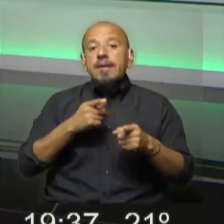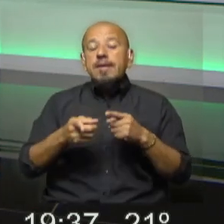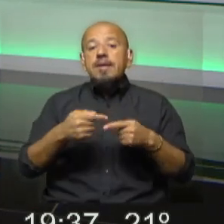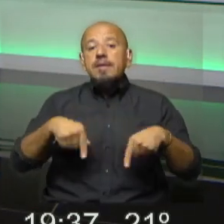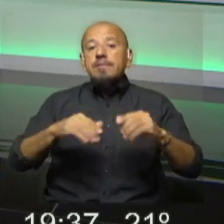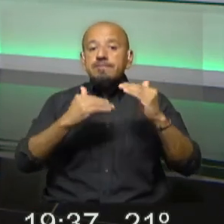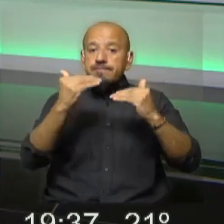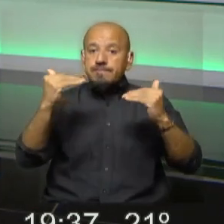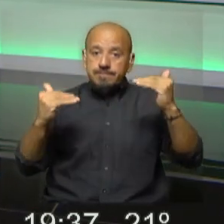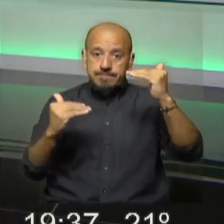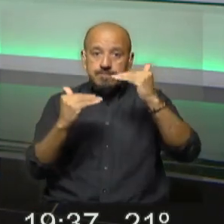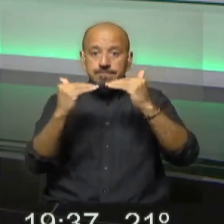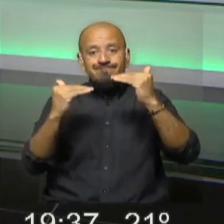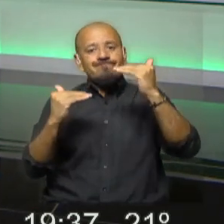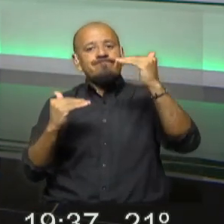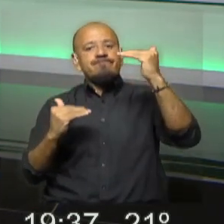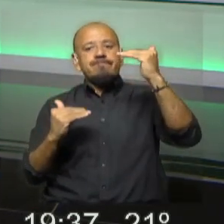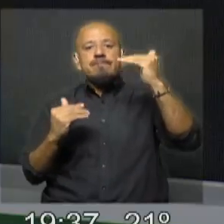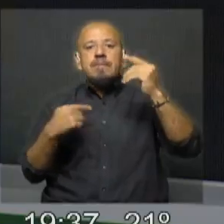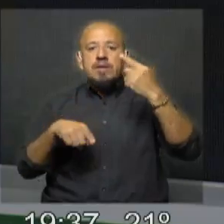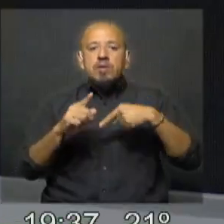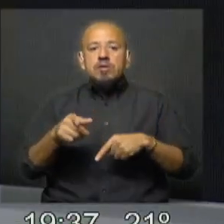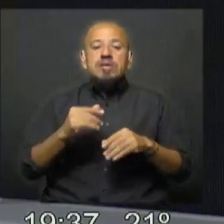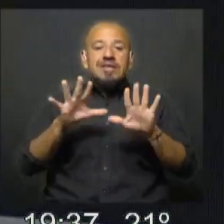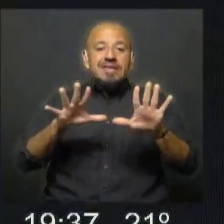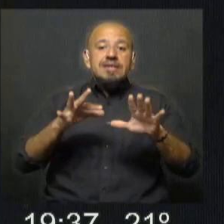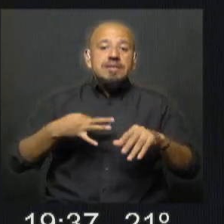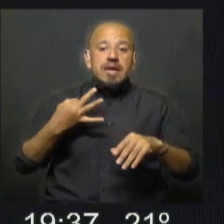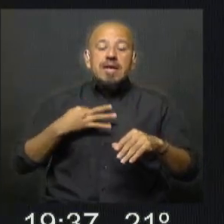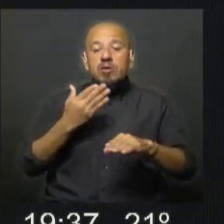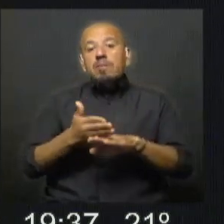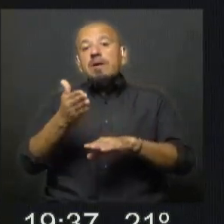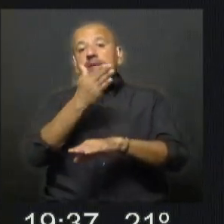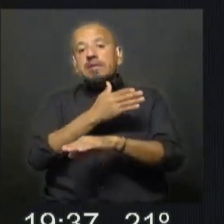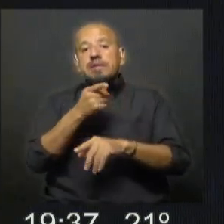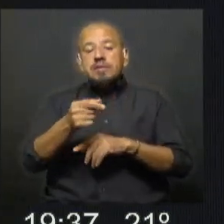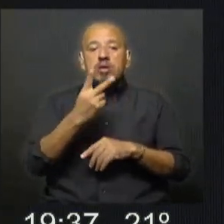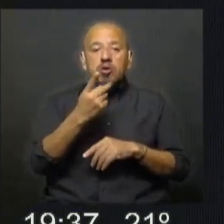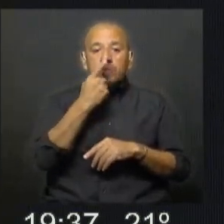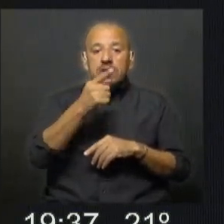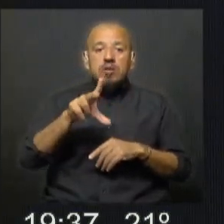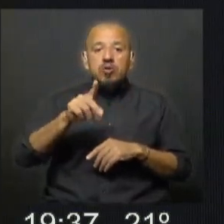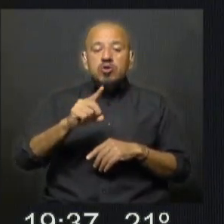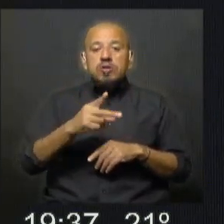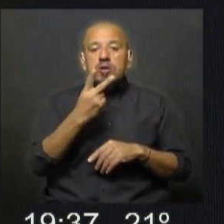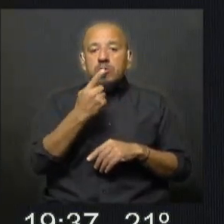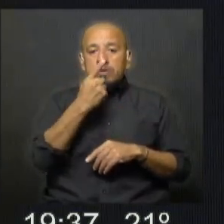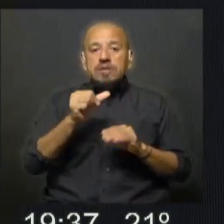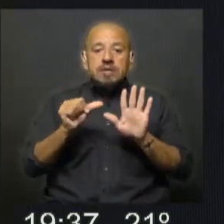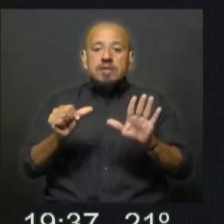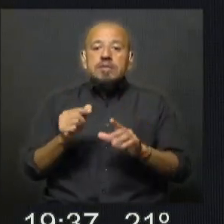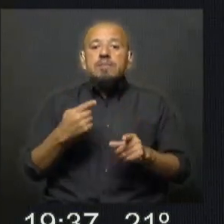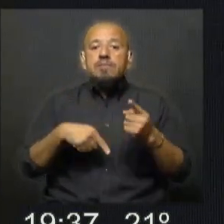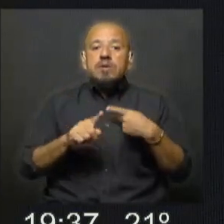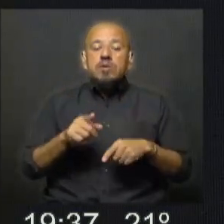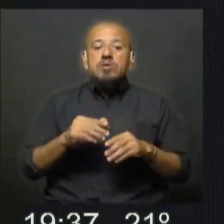la brecha se volvió a ampliar. Y si nosotros nos vamos una década atrás, eso es un fenómeno que vemos en el 2012 y en el 2006. Pero lo que veníamos teniendo en